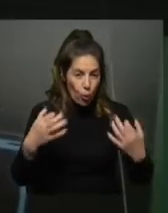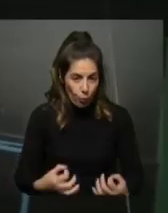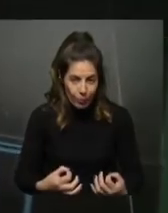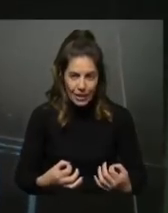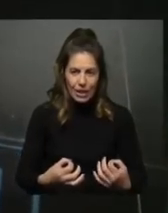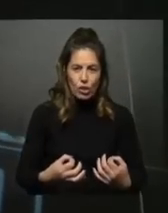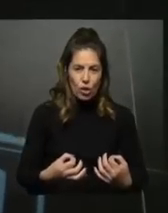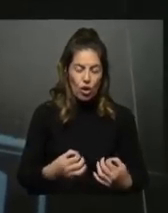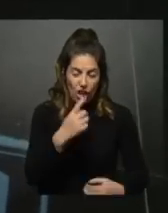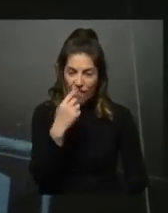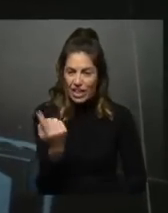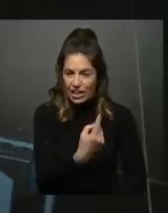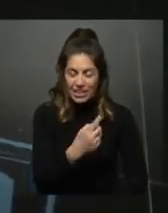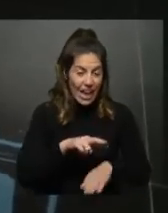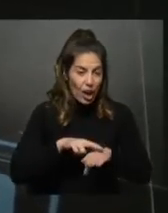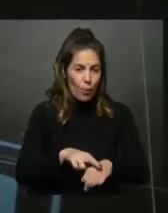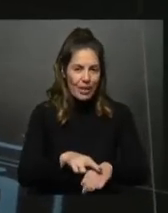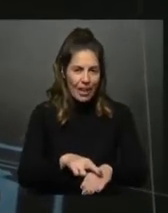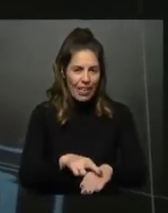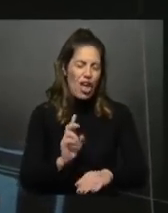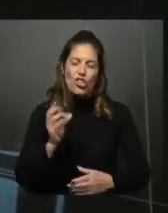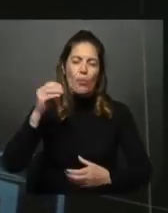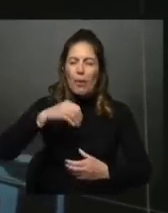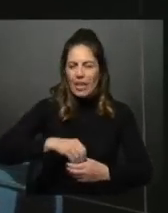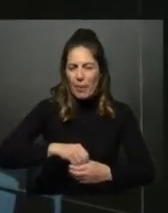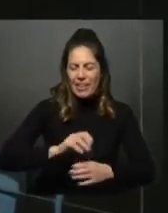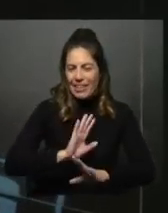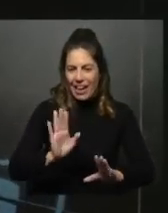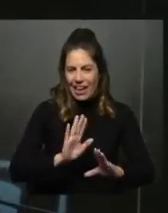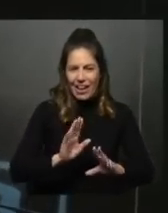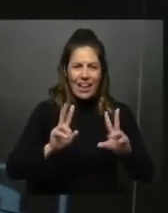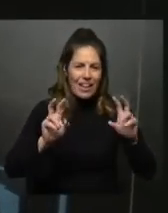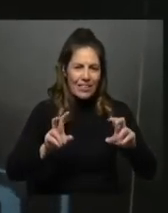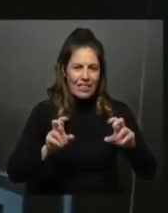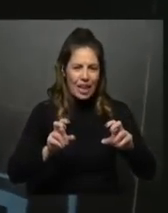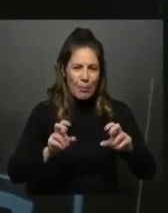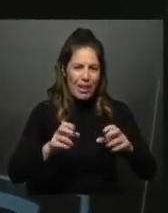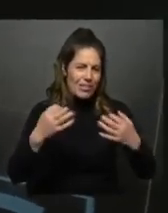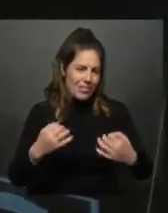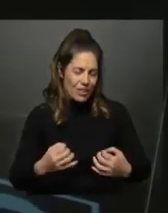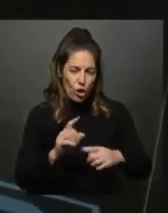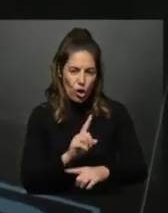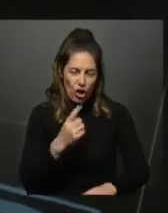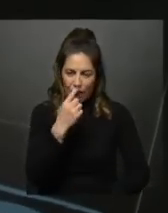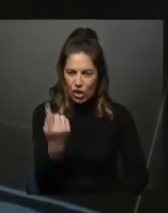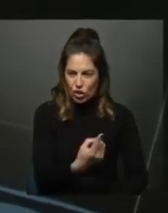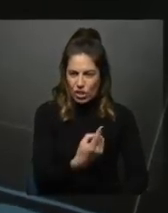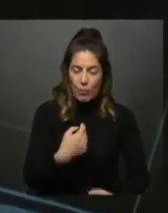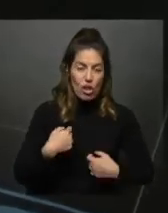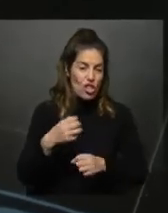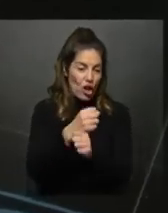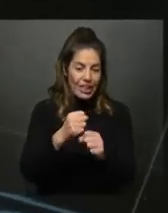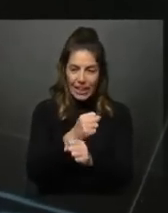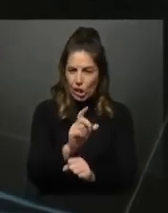la con la con la velocidad sugerida no me voy a meter en el plano de la velocidad si es correcta o no Porque no soy ingeniero